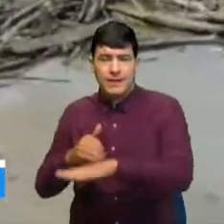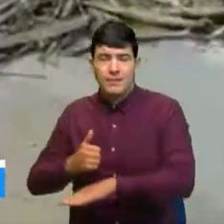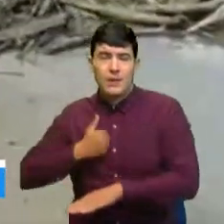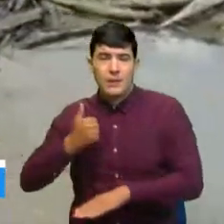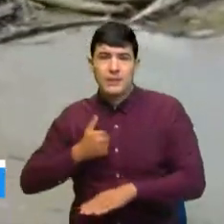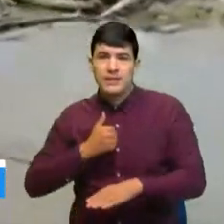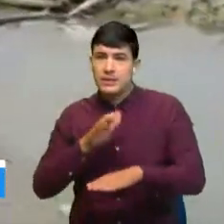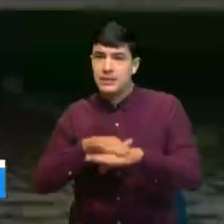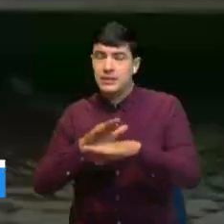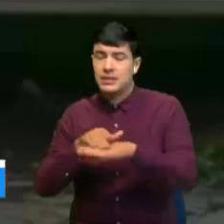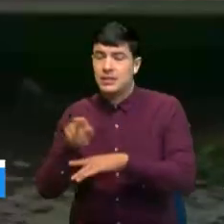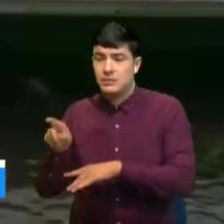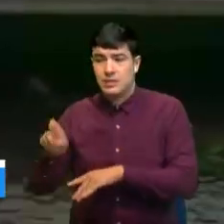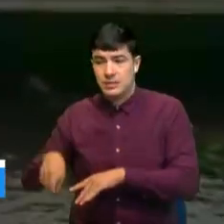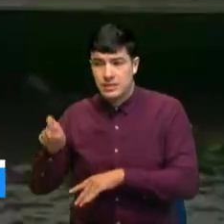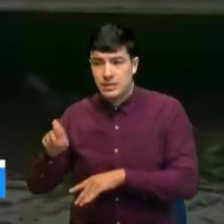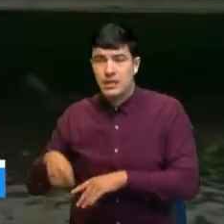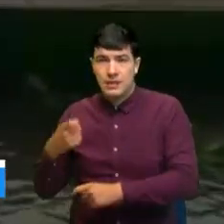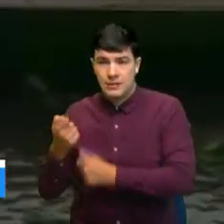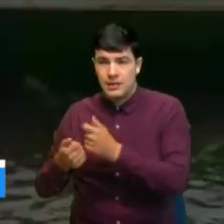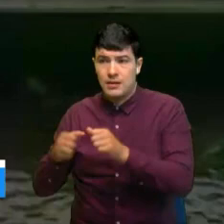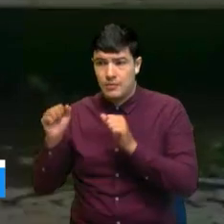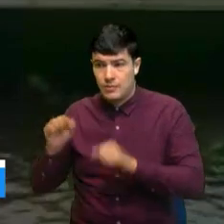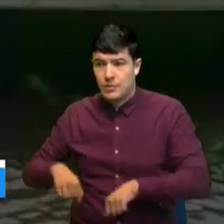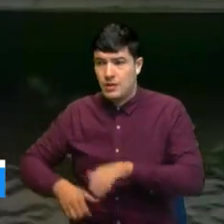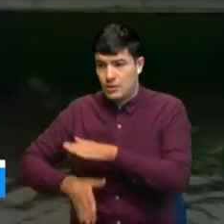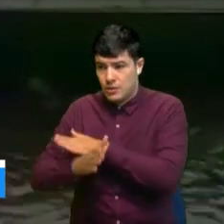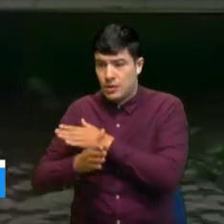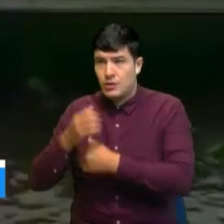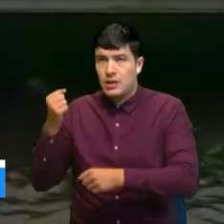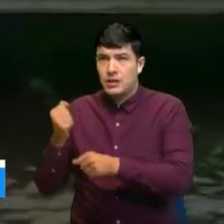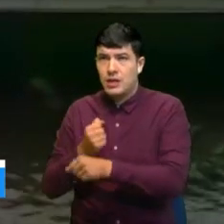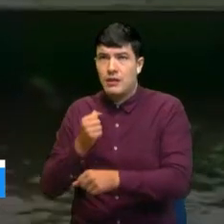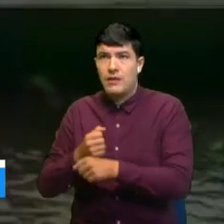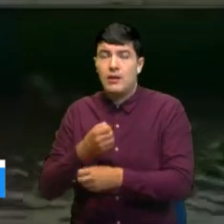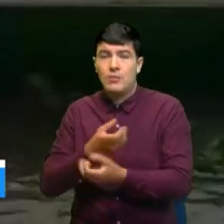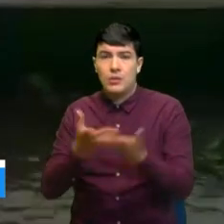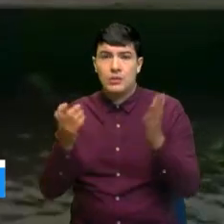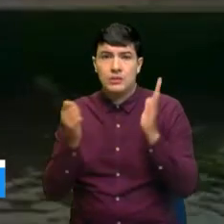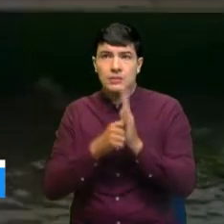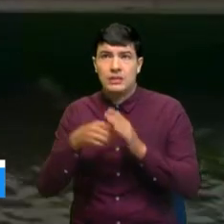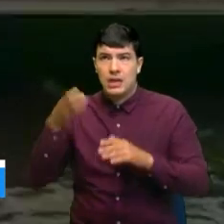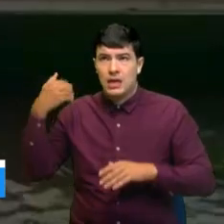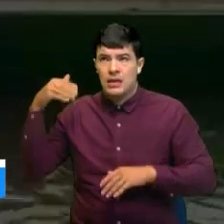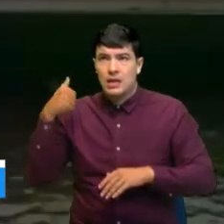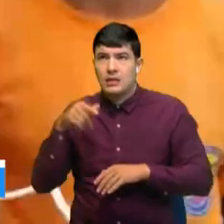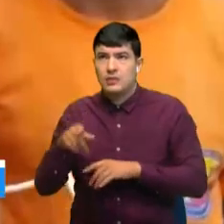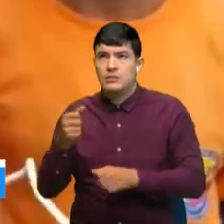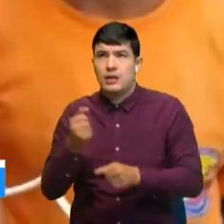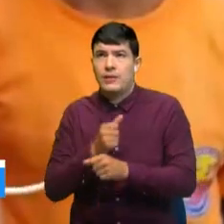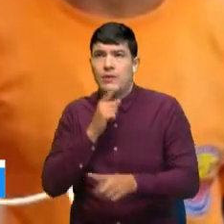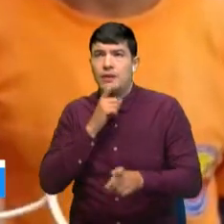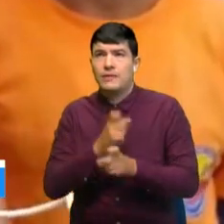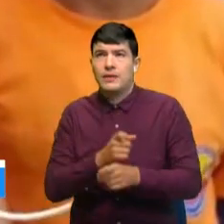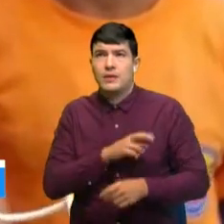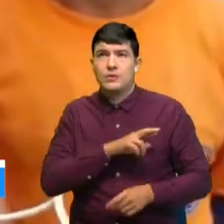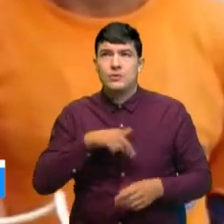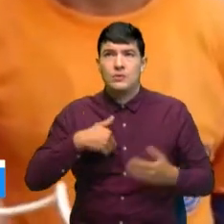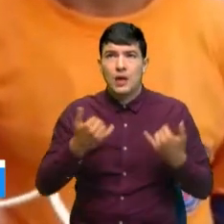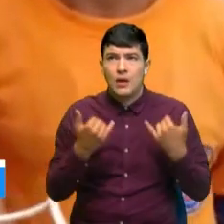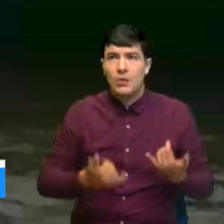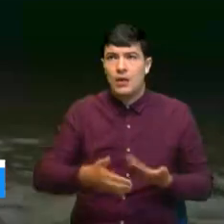ya que requiere recursos para continuar haciendo este tipo de labor que en muchas oportunidades es difícil no tenemos